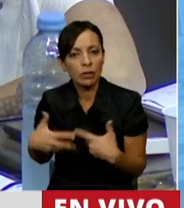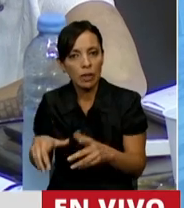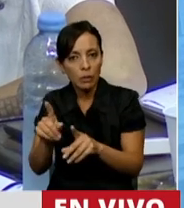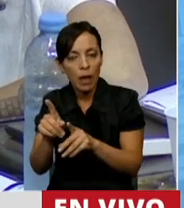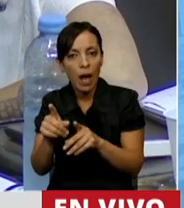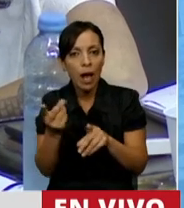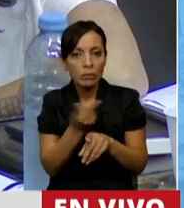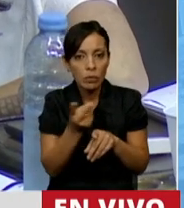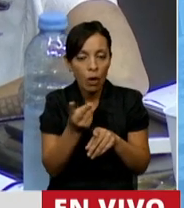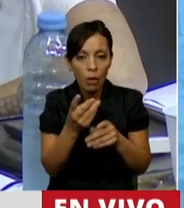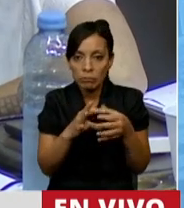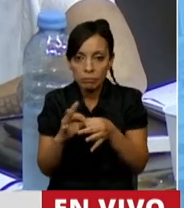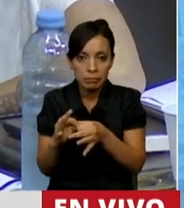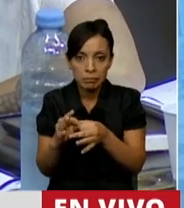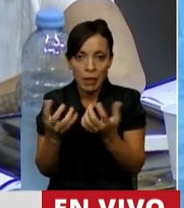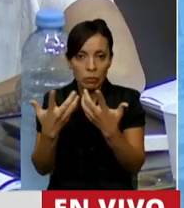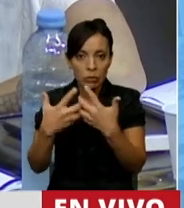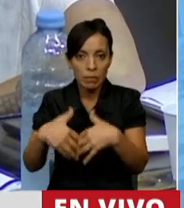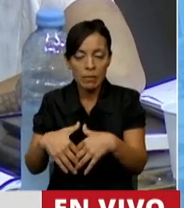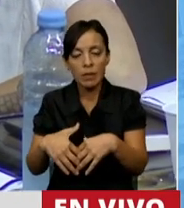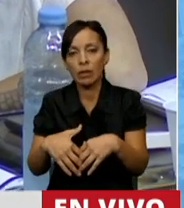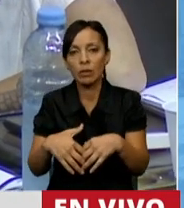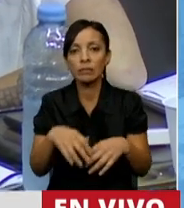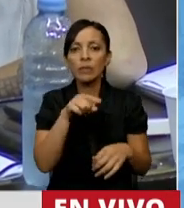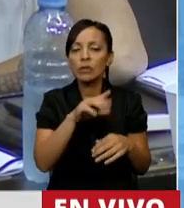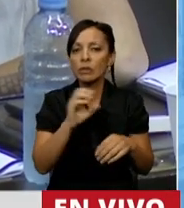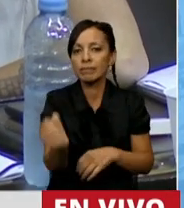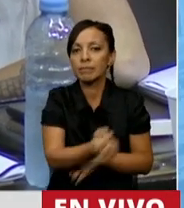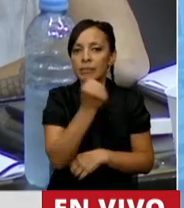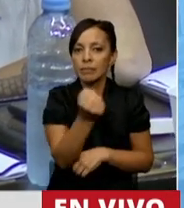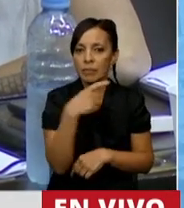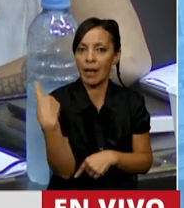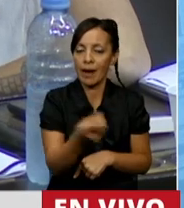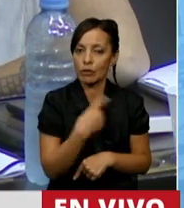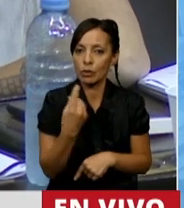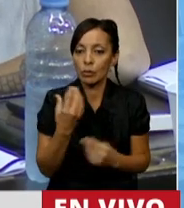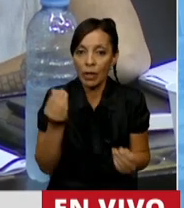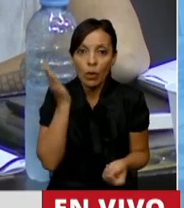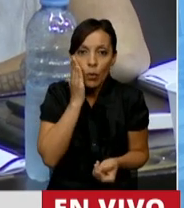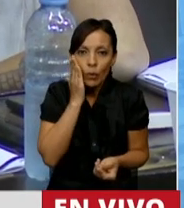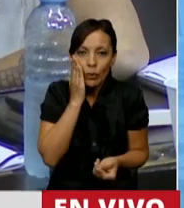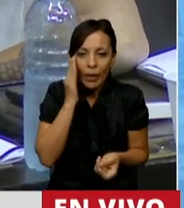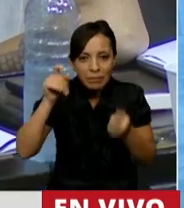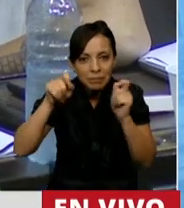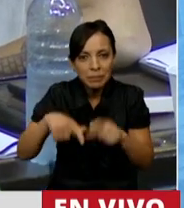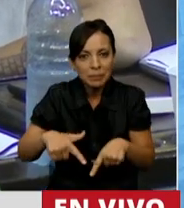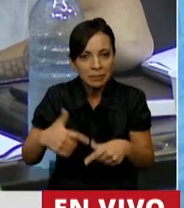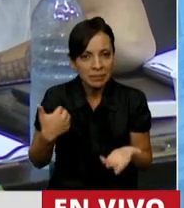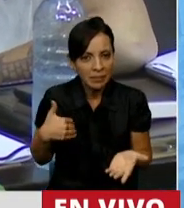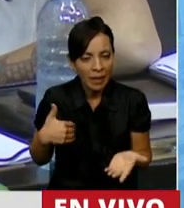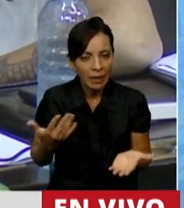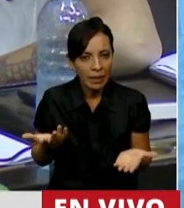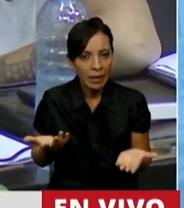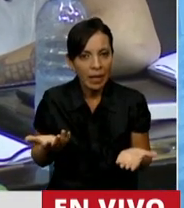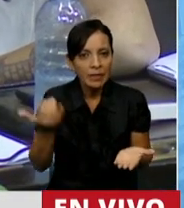sustenta en un orden natural, es algo fundamental para nosotros, porque nuestra cultura, nuestra tradición,